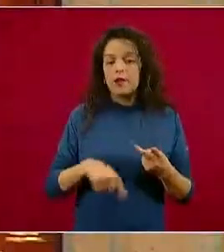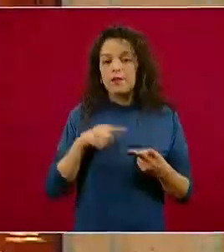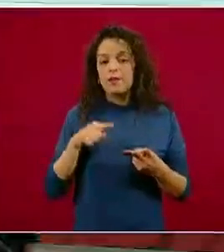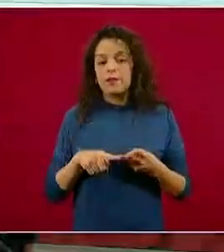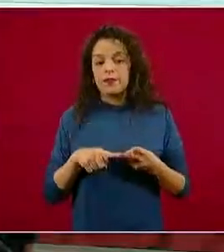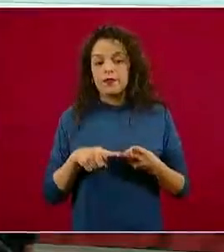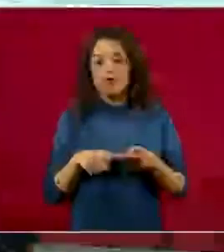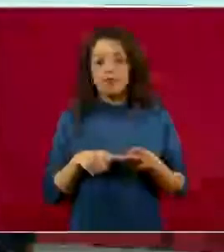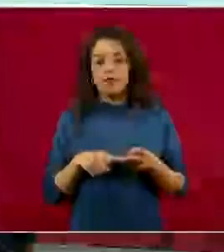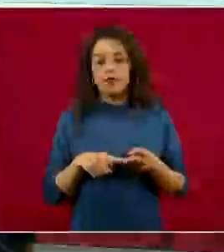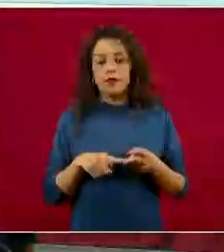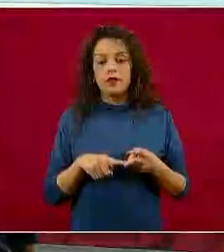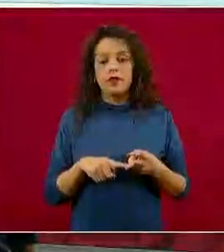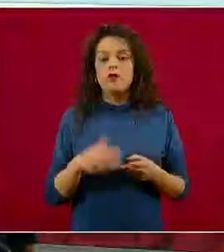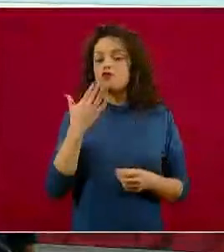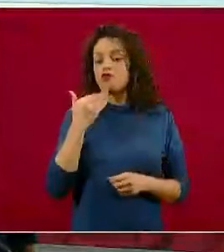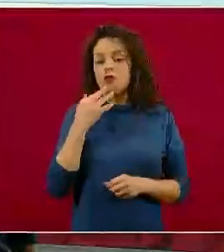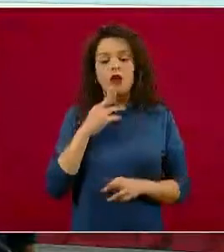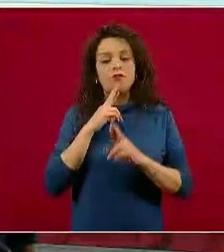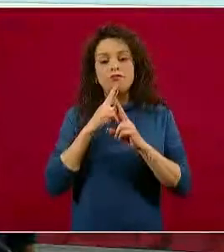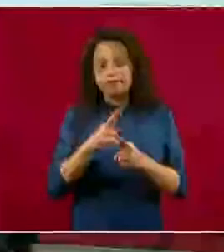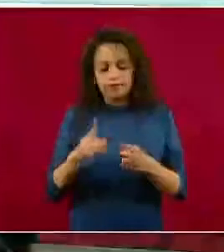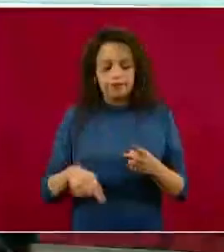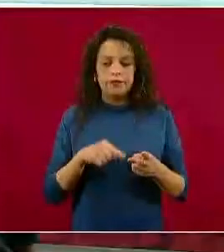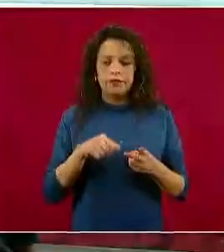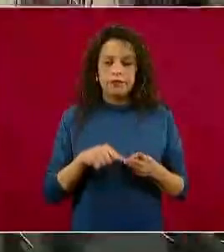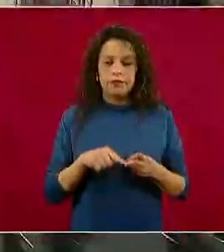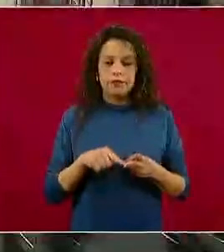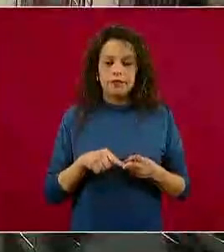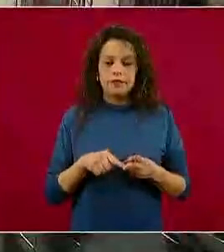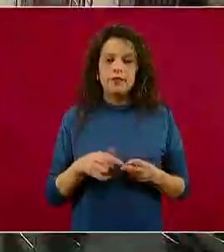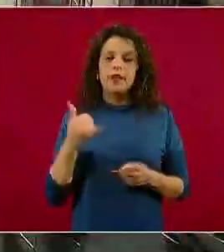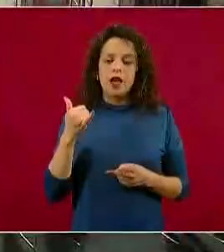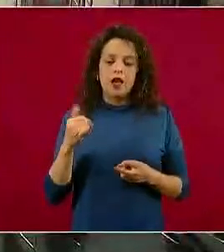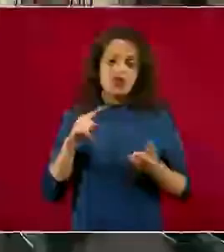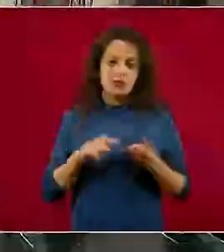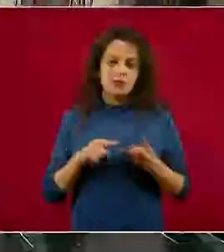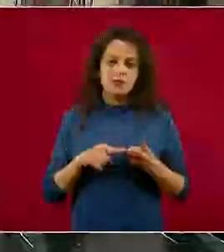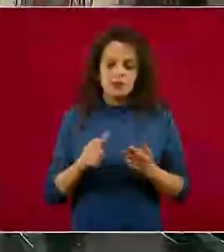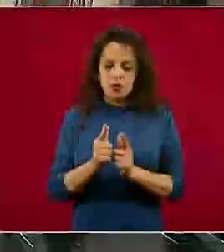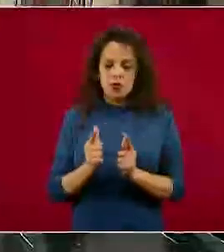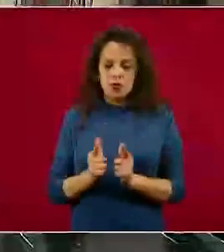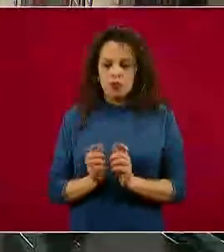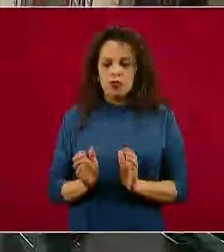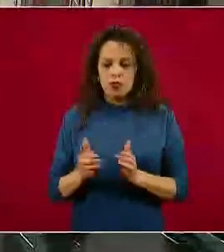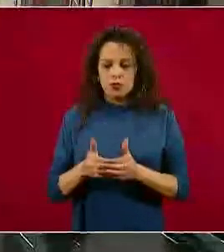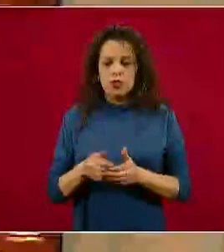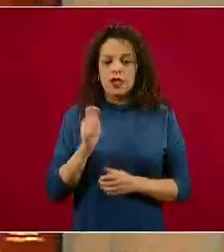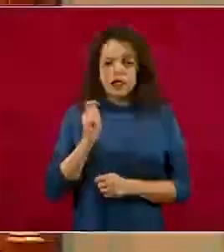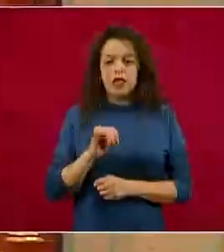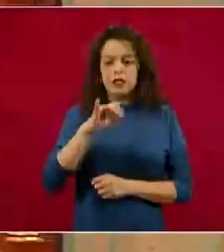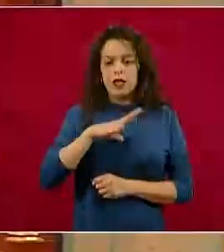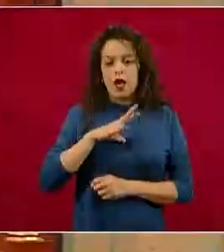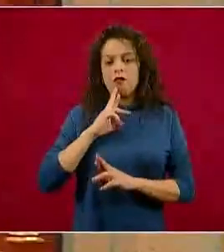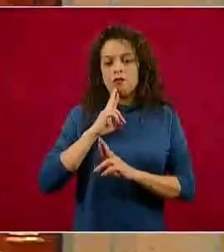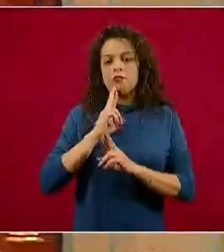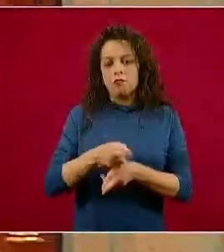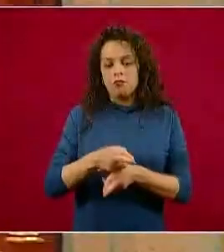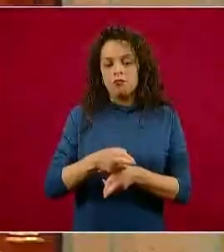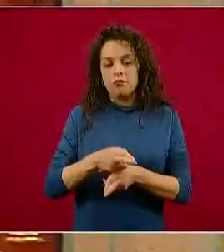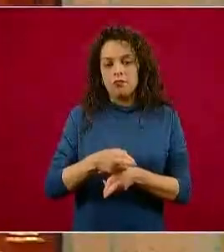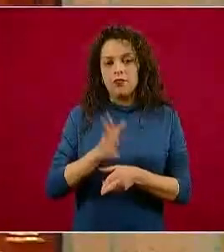que en su momento no tendrían posibilidad de un resultado y, lógicamente, que el grupo pequeño que sí van a tener un resultado y que